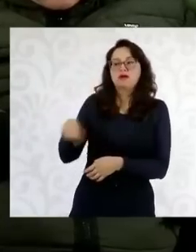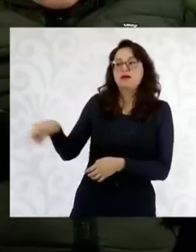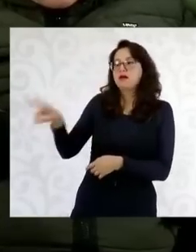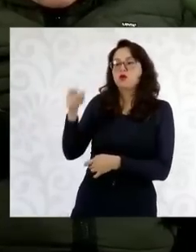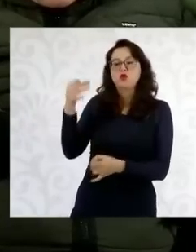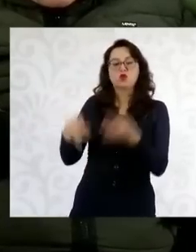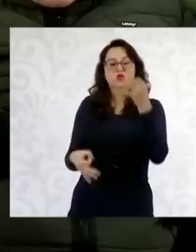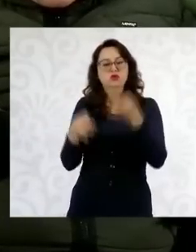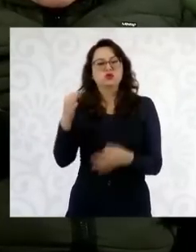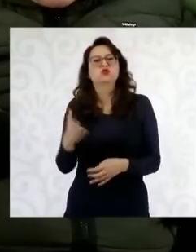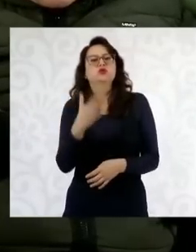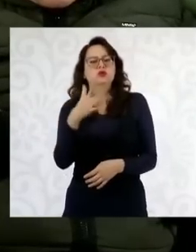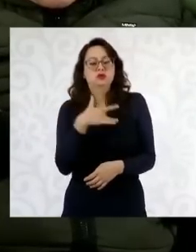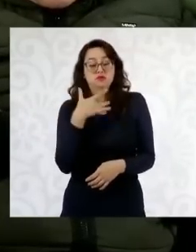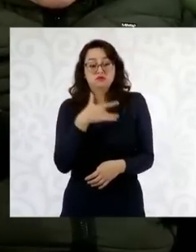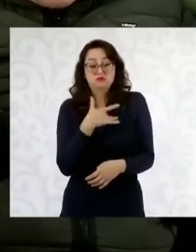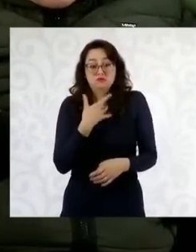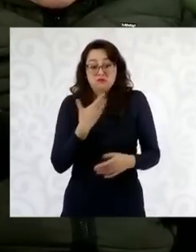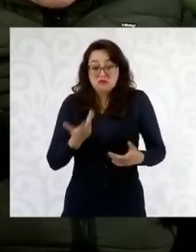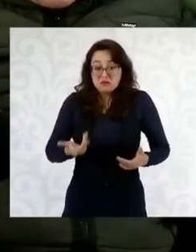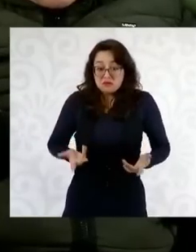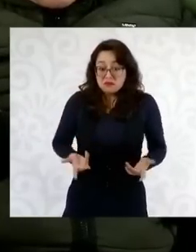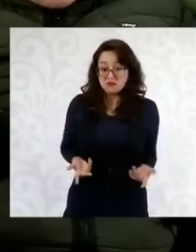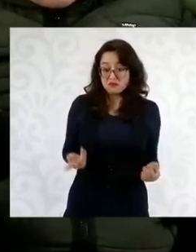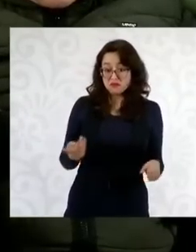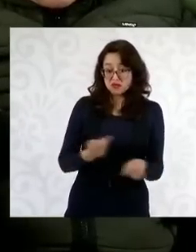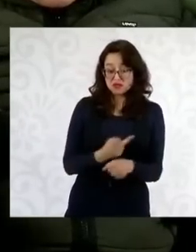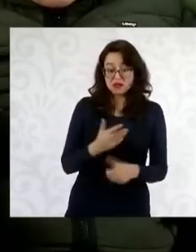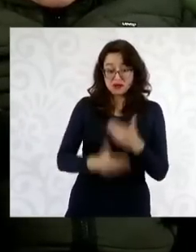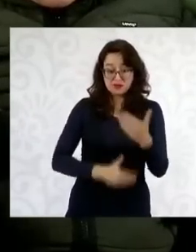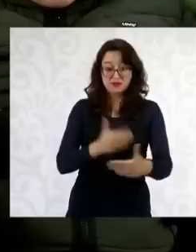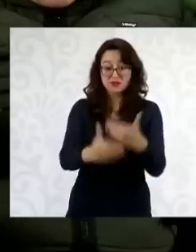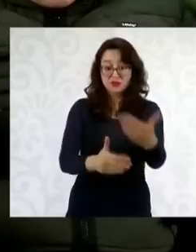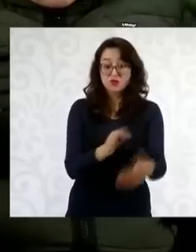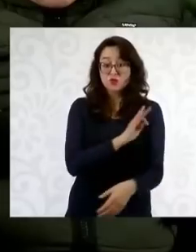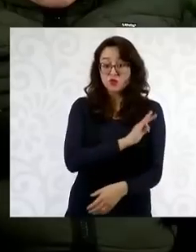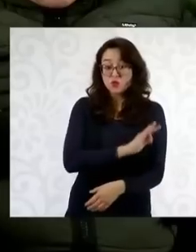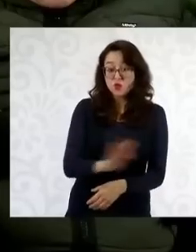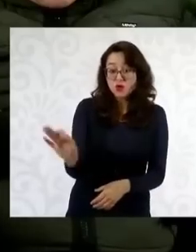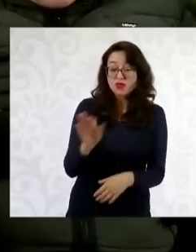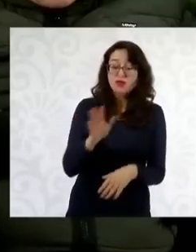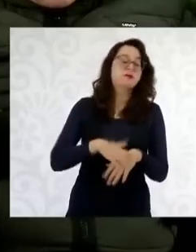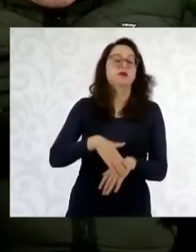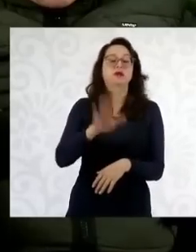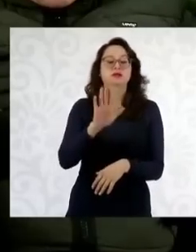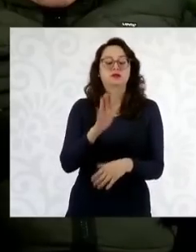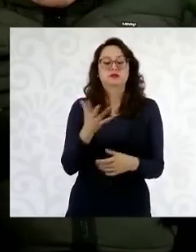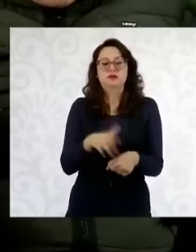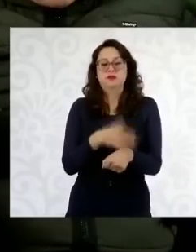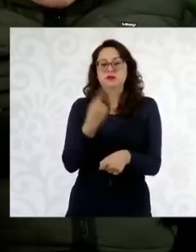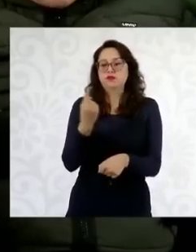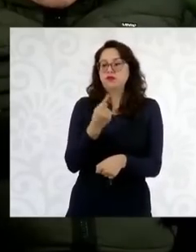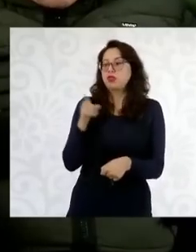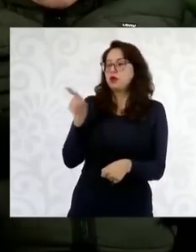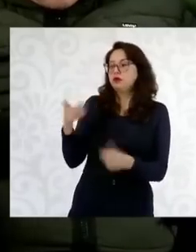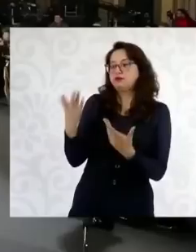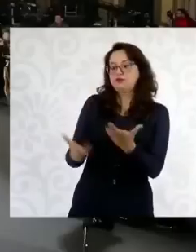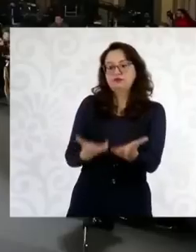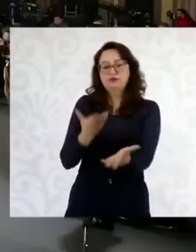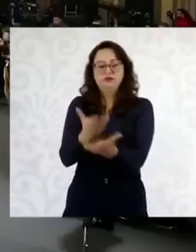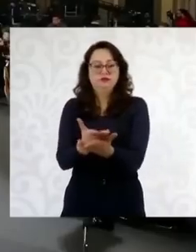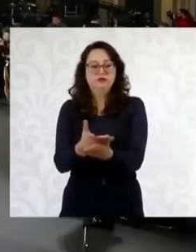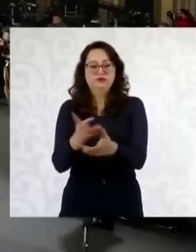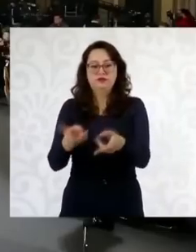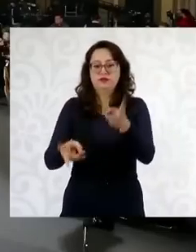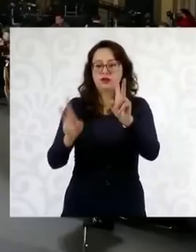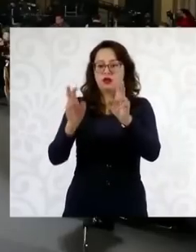que pudiera darse todavía un avance en todavía de hecho en estos días se iba a tener la ponencia de uno de los casos para resolver,